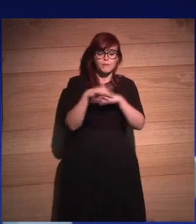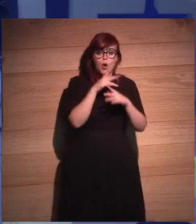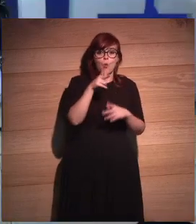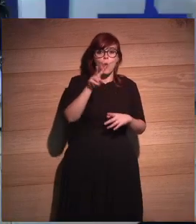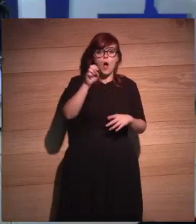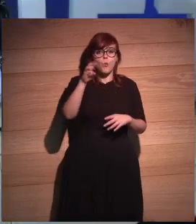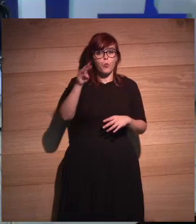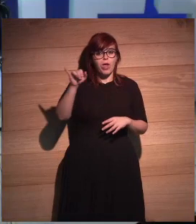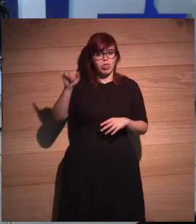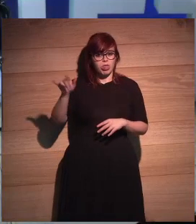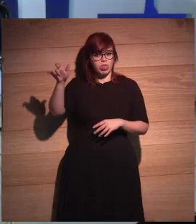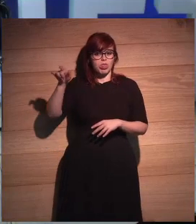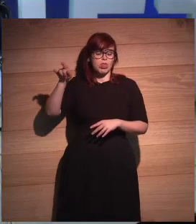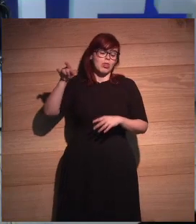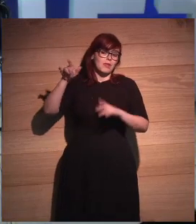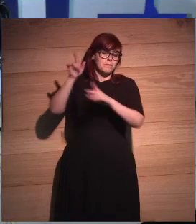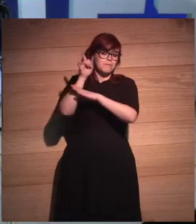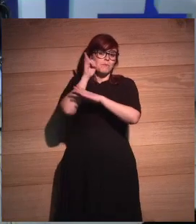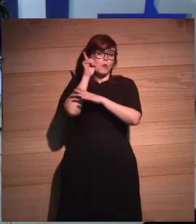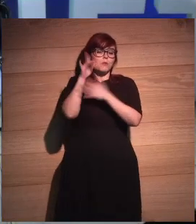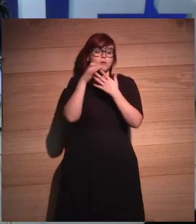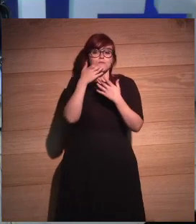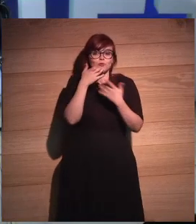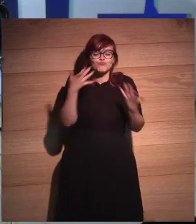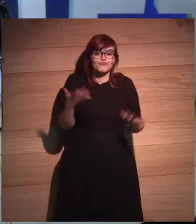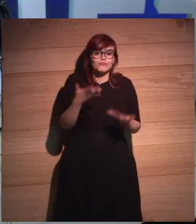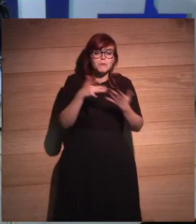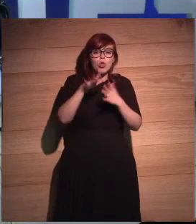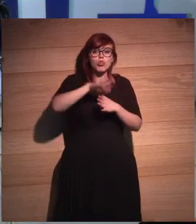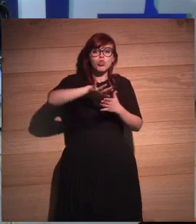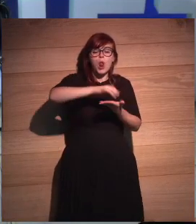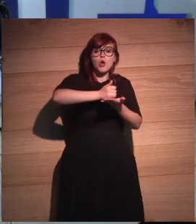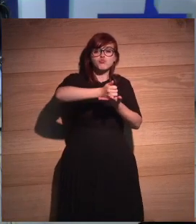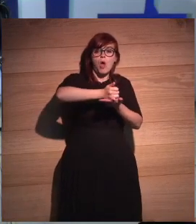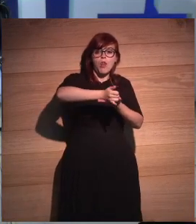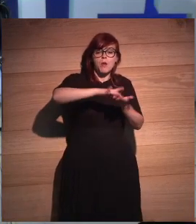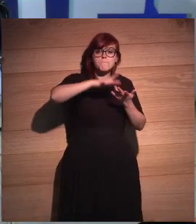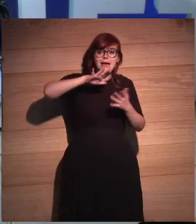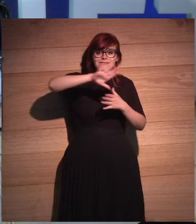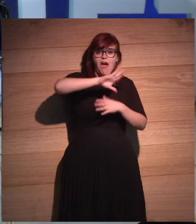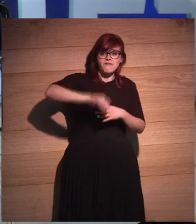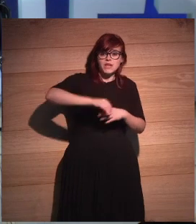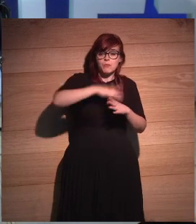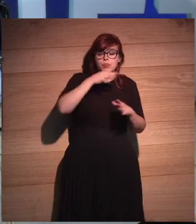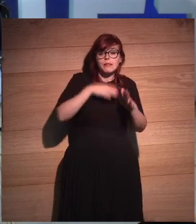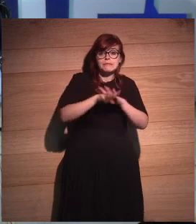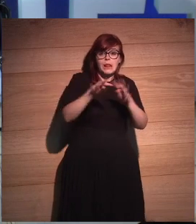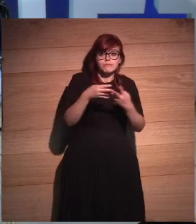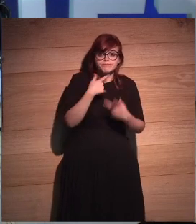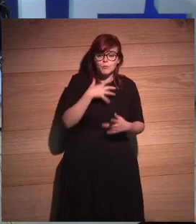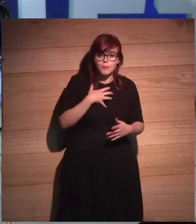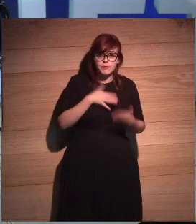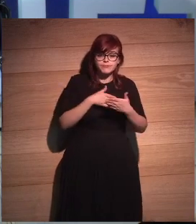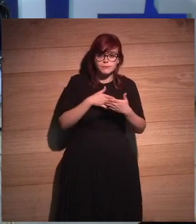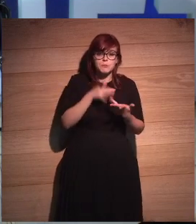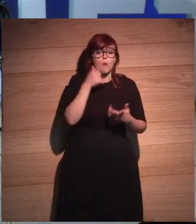no tenga más actualizaciones puede hacer que determinadas comunidades en zonas rurales en un país en África se queden sin acceso a Internet, porque